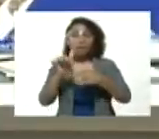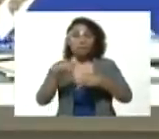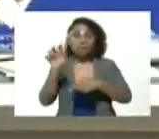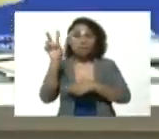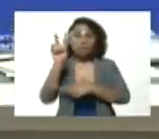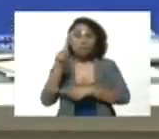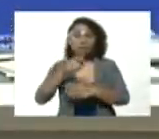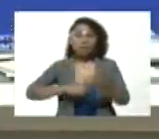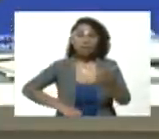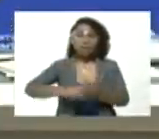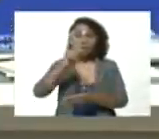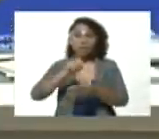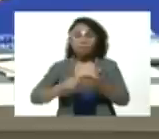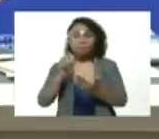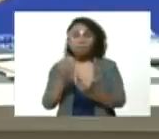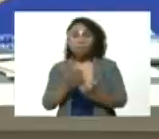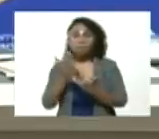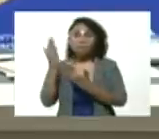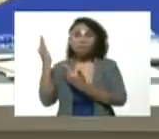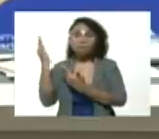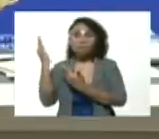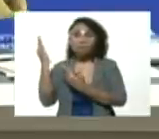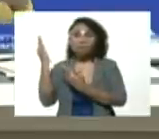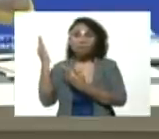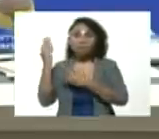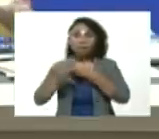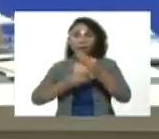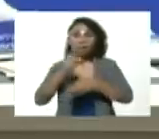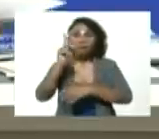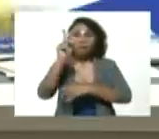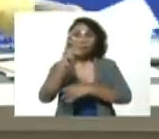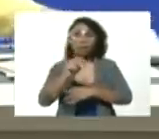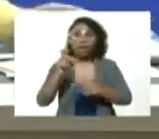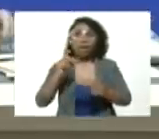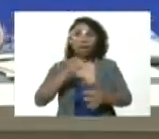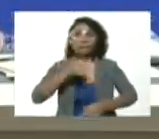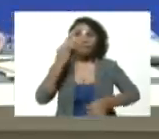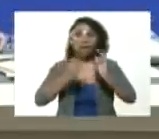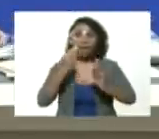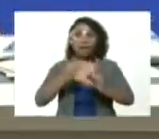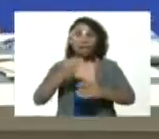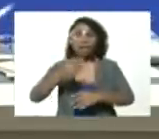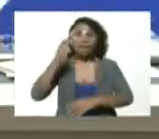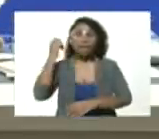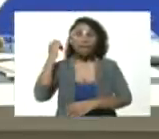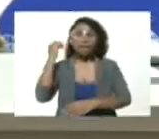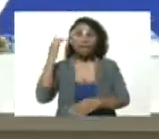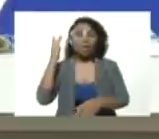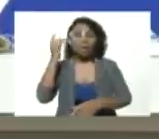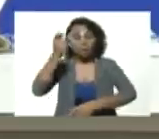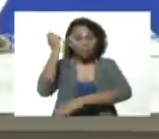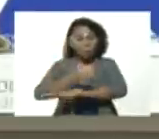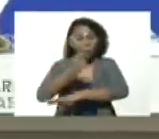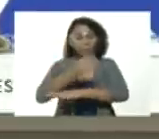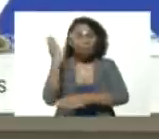está firmado. Esto ha sido consignado también a la Fiscalía, a la Corte Penal Internacional.